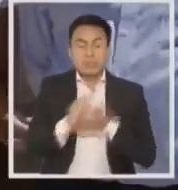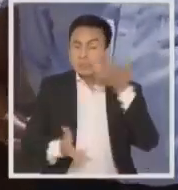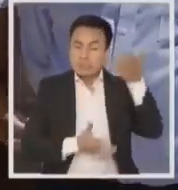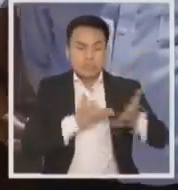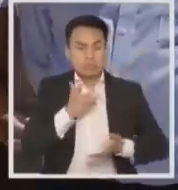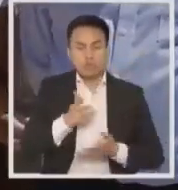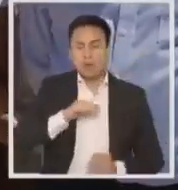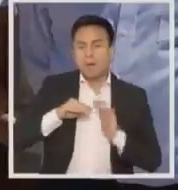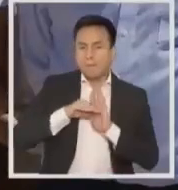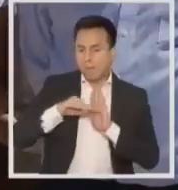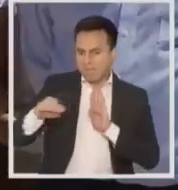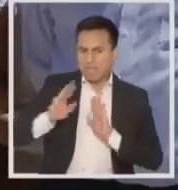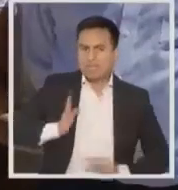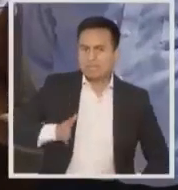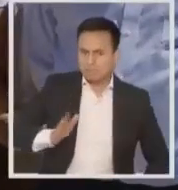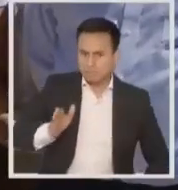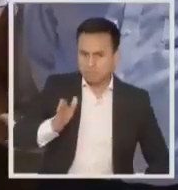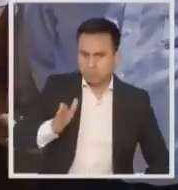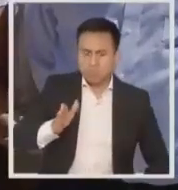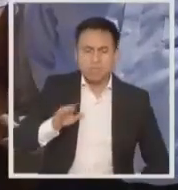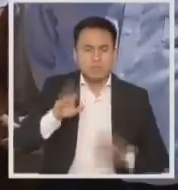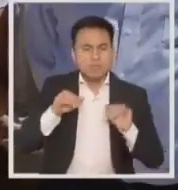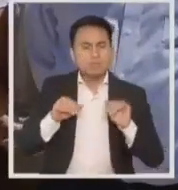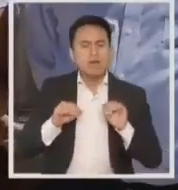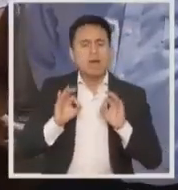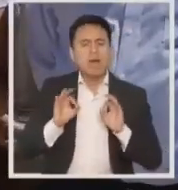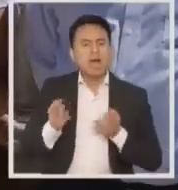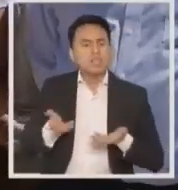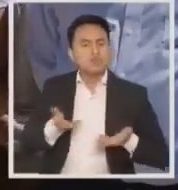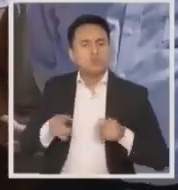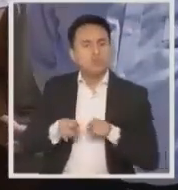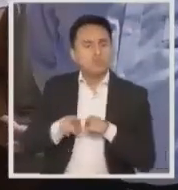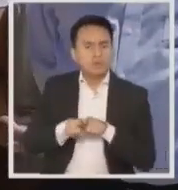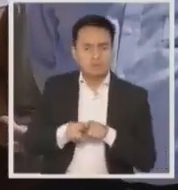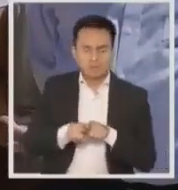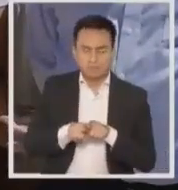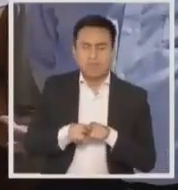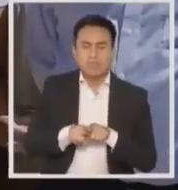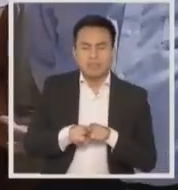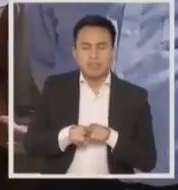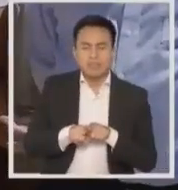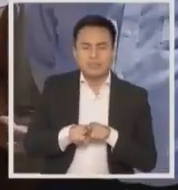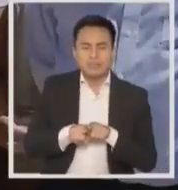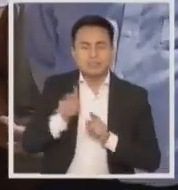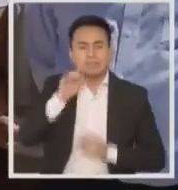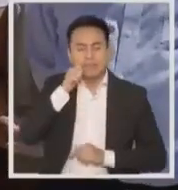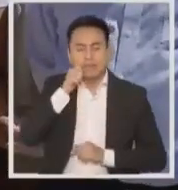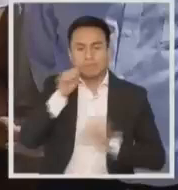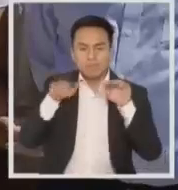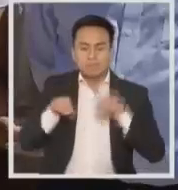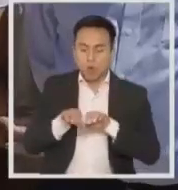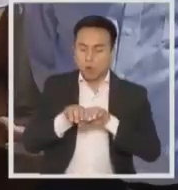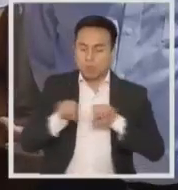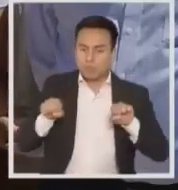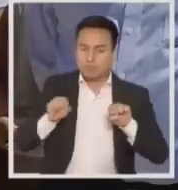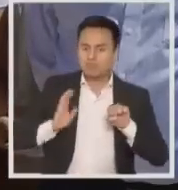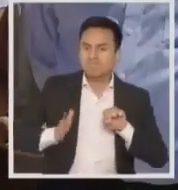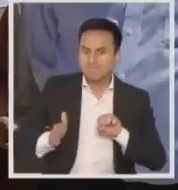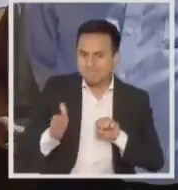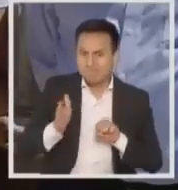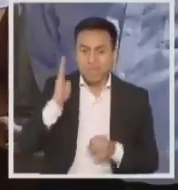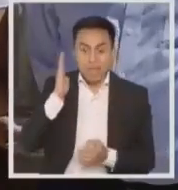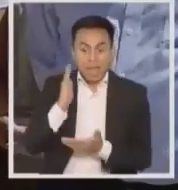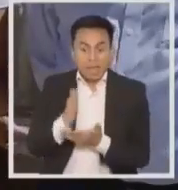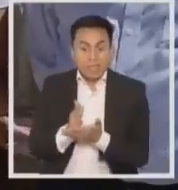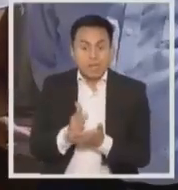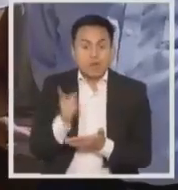incendio tiene que mantenerse con la misma actitud, tiene que mantenerse con el mismo compromiso hasta